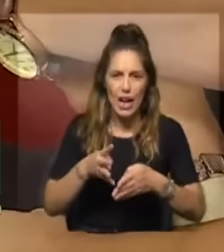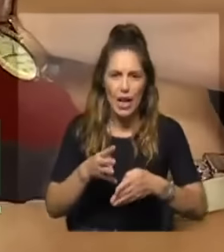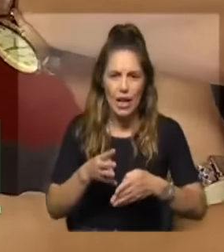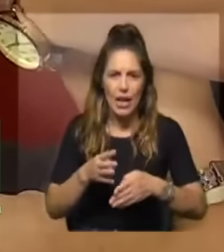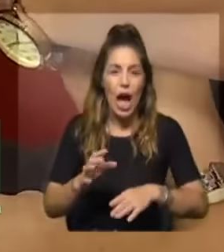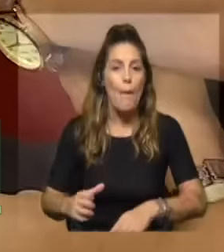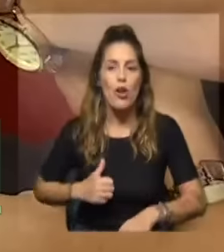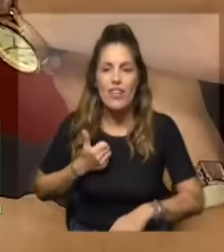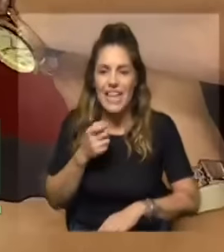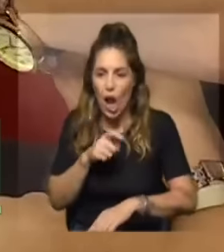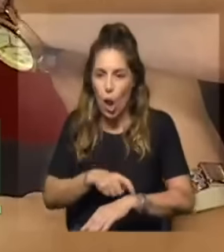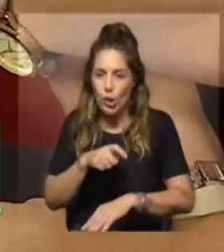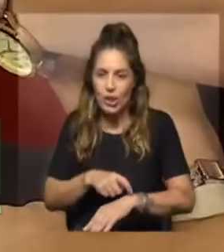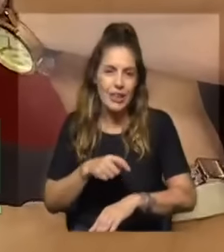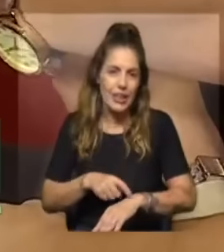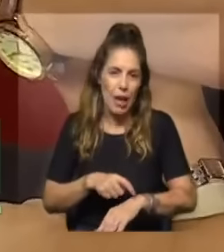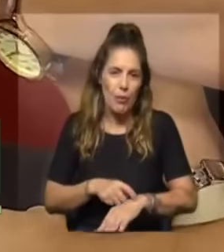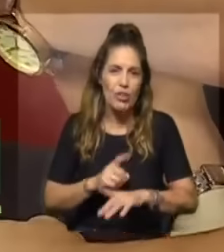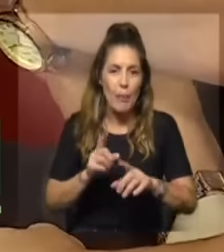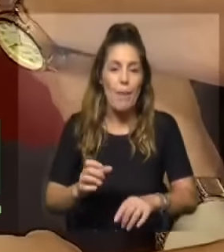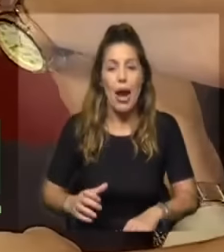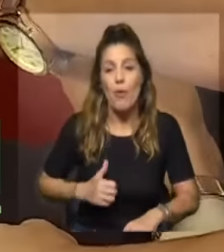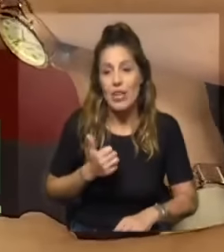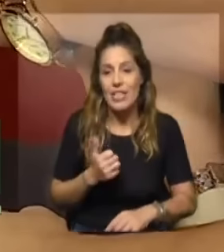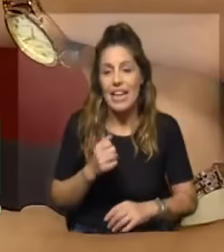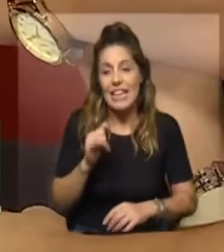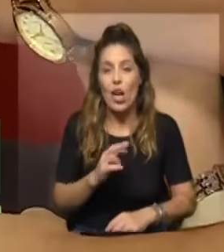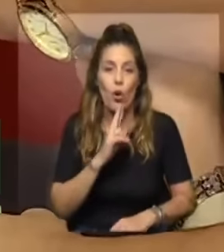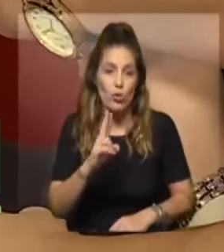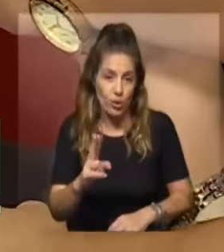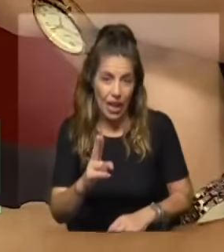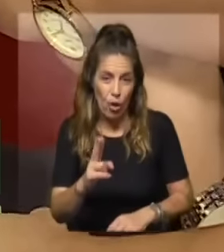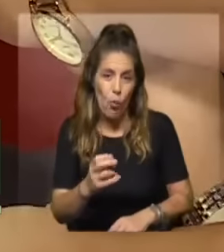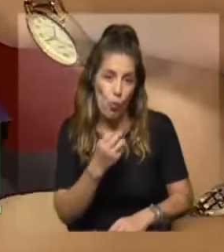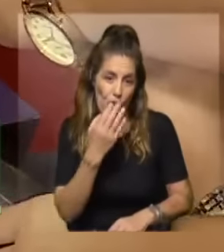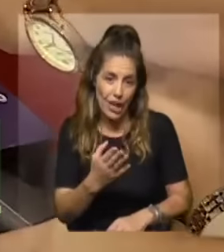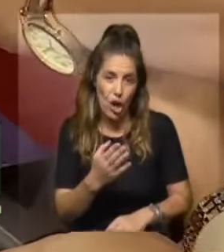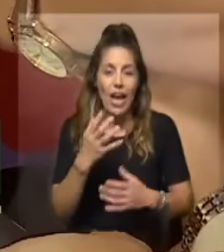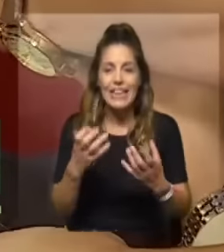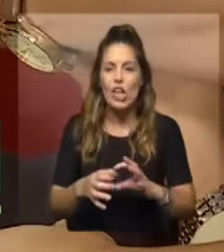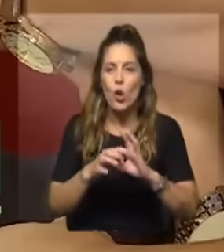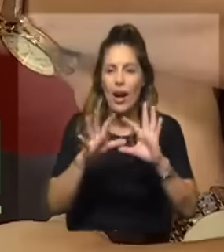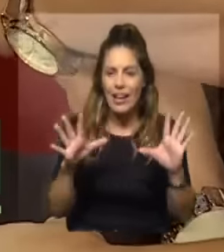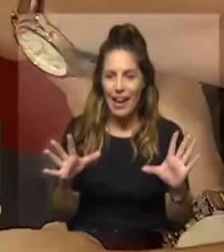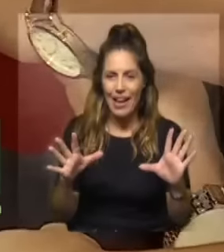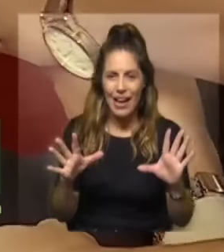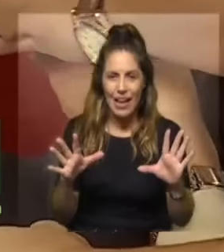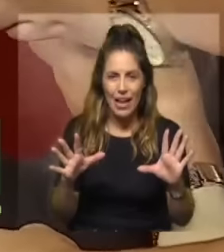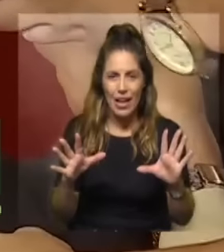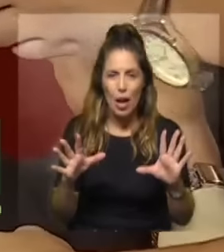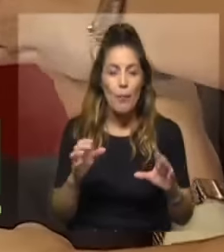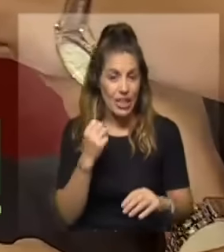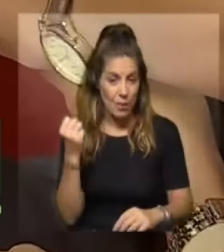de manera de optimizar el resultado legislativo que quiero aclarar Porque no me parece